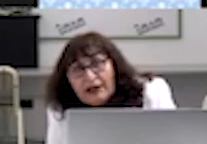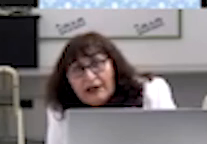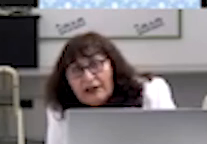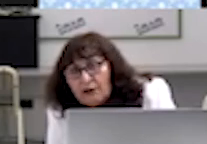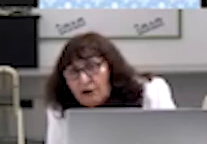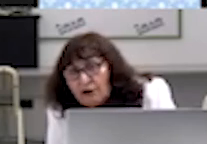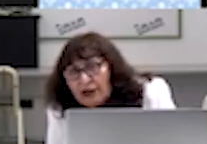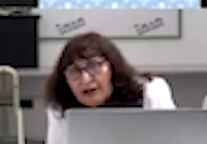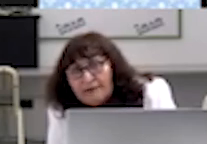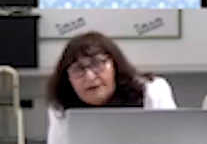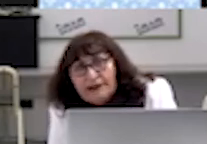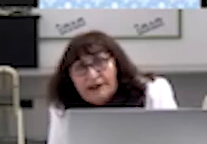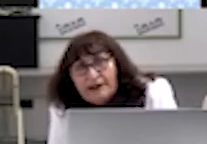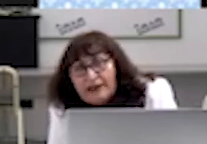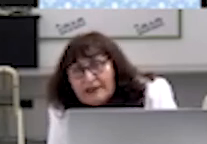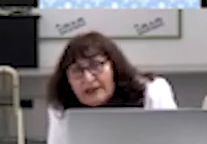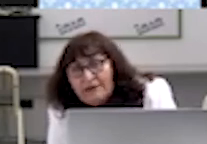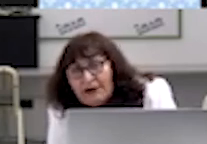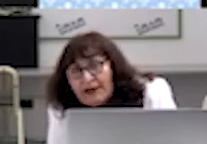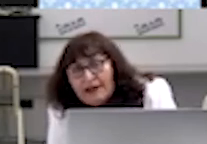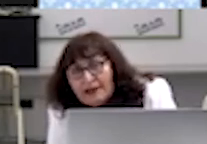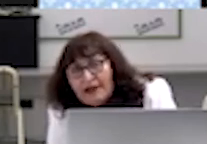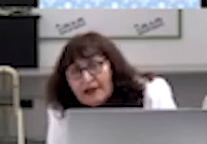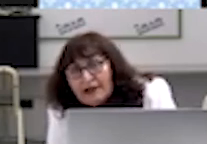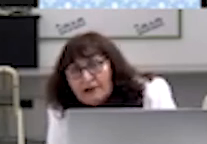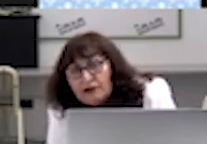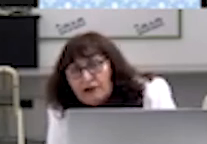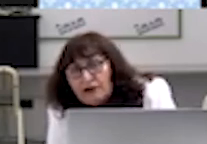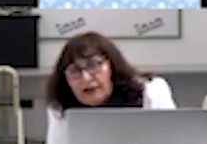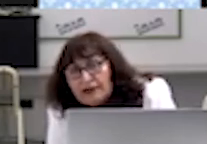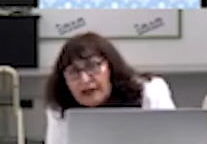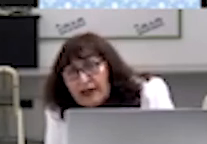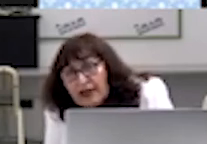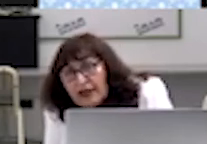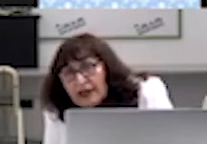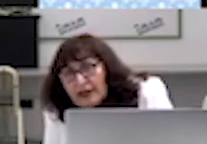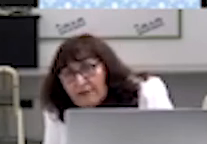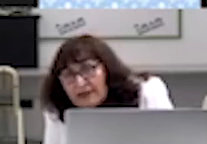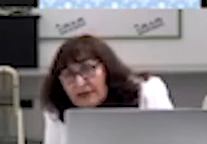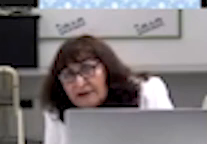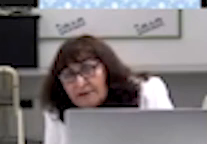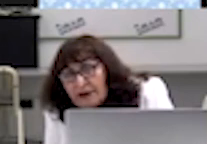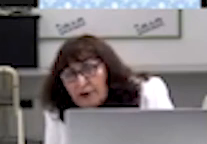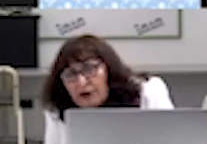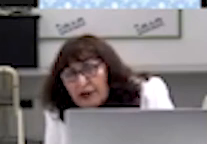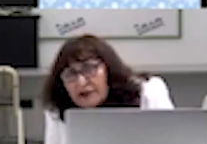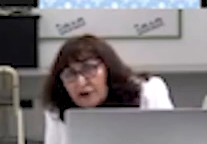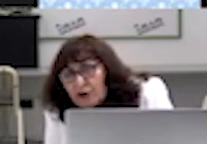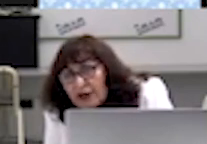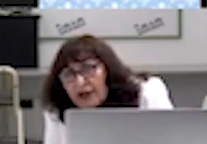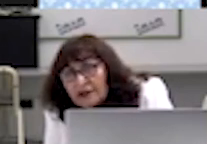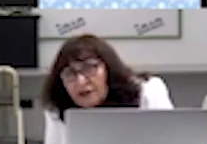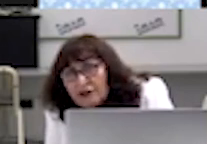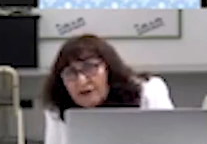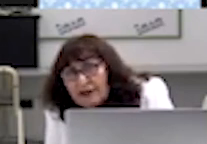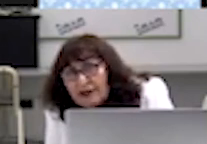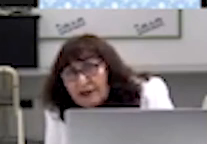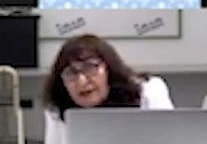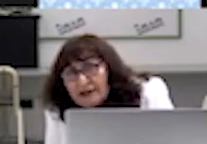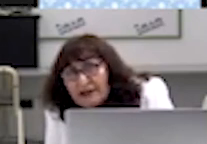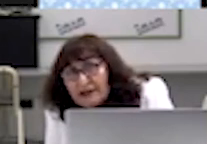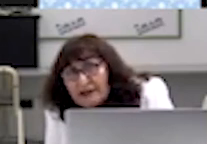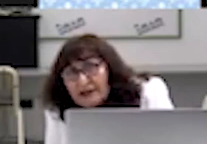causa neurológica, que siempre entra en el diagnóstico diferencial, y más explorar si tuvo relajación de